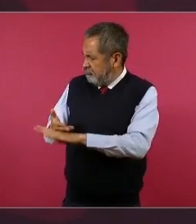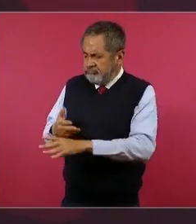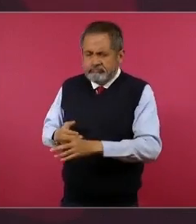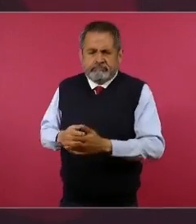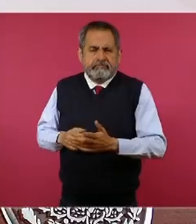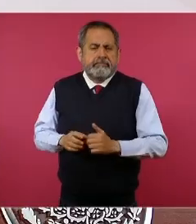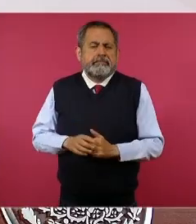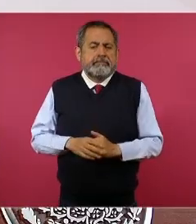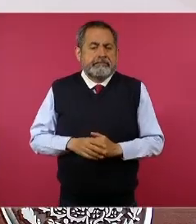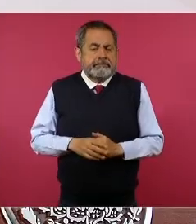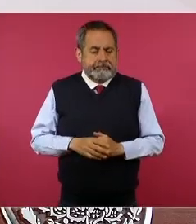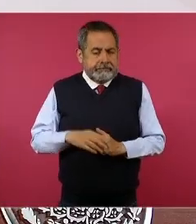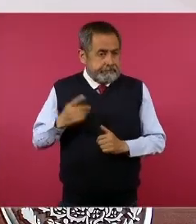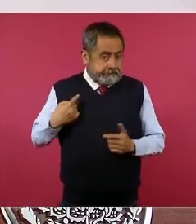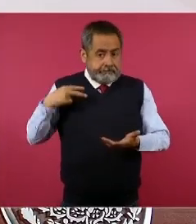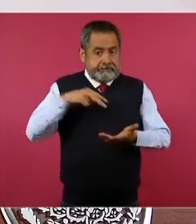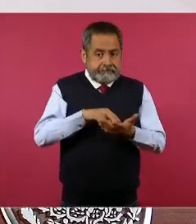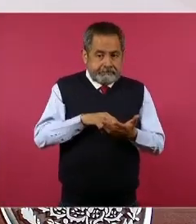y cambió.